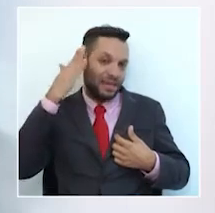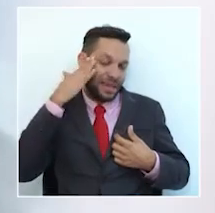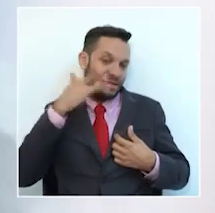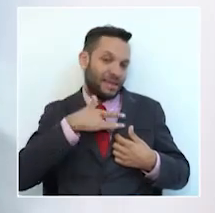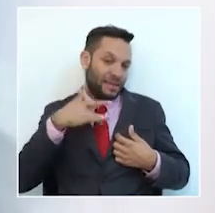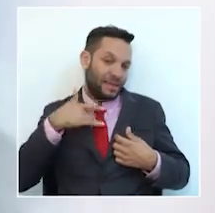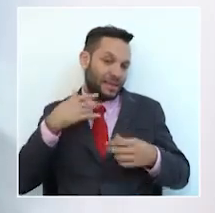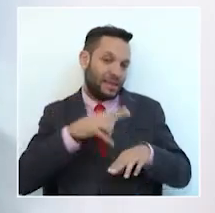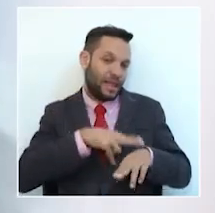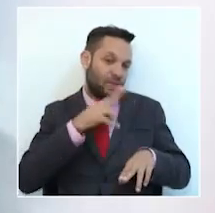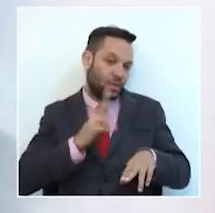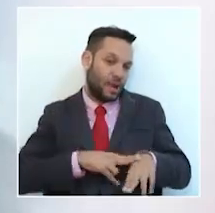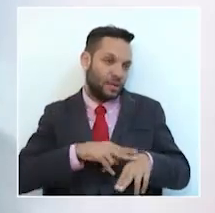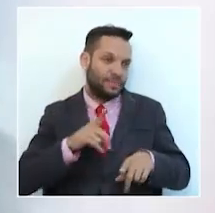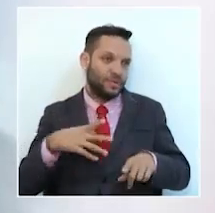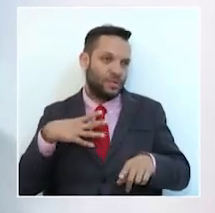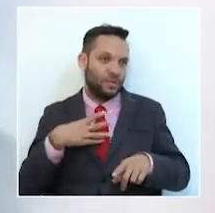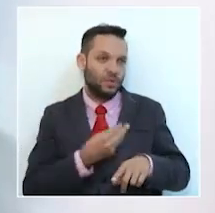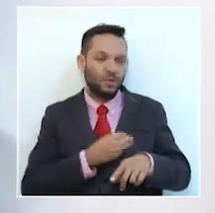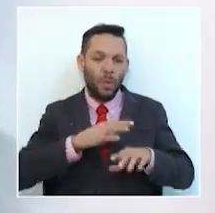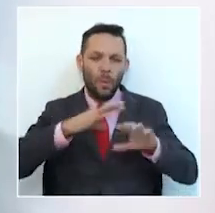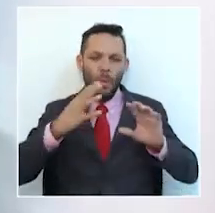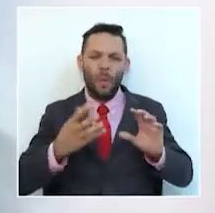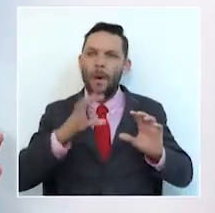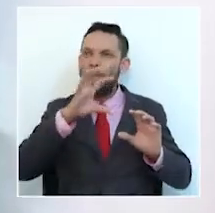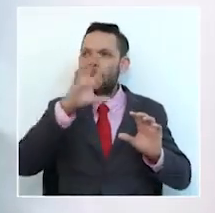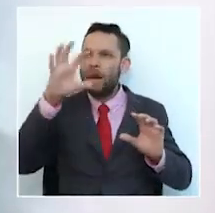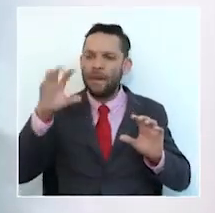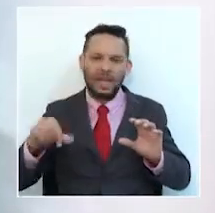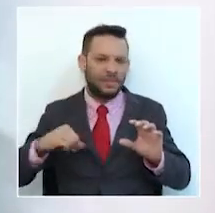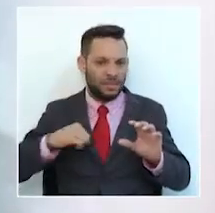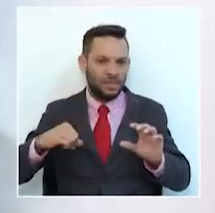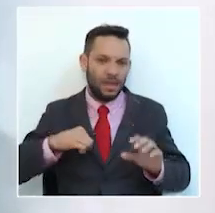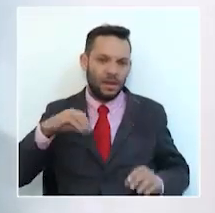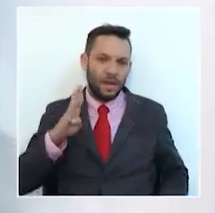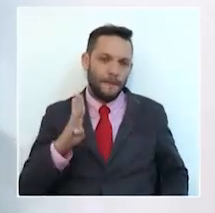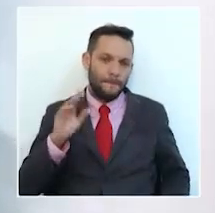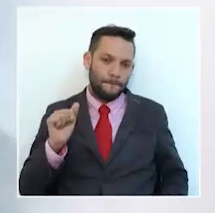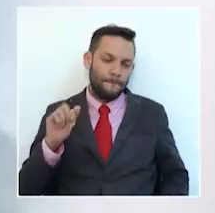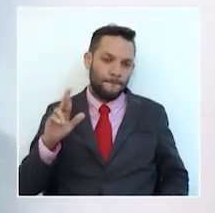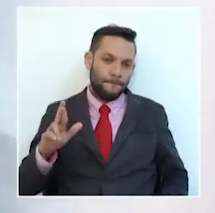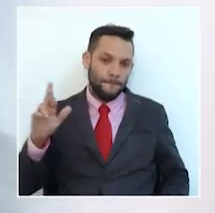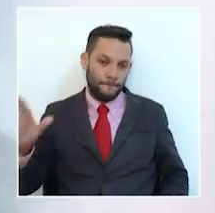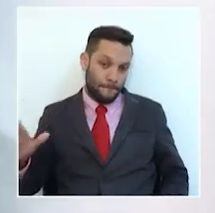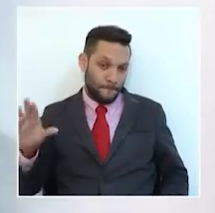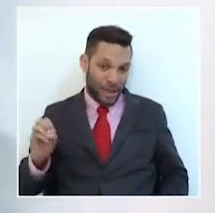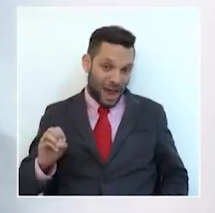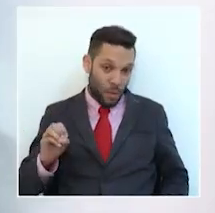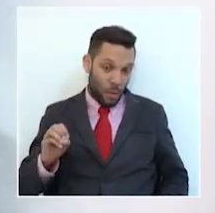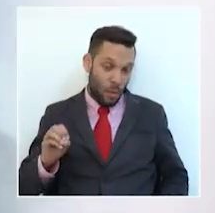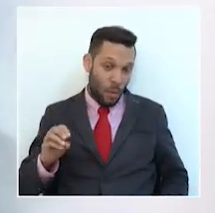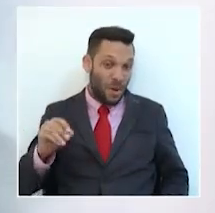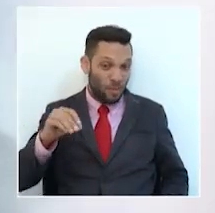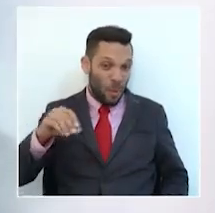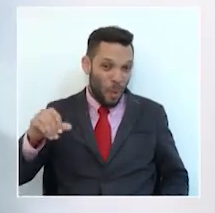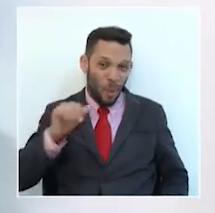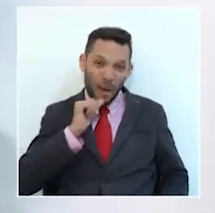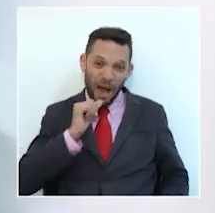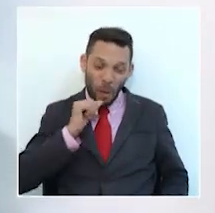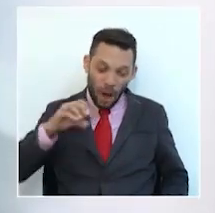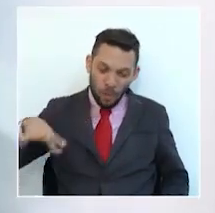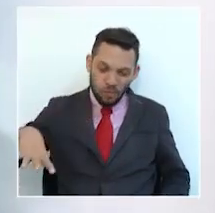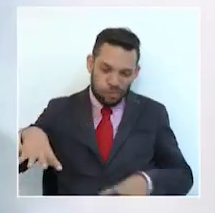del mundo tenemos barros y peloides y vimos donde la gente de la zona